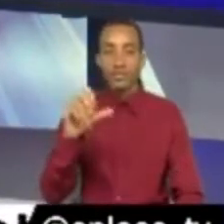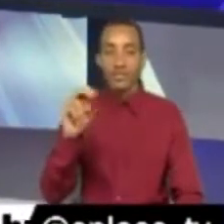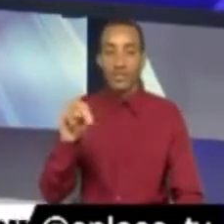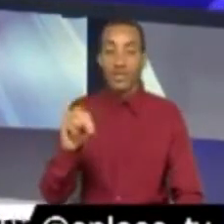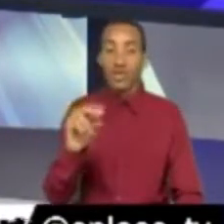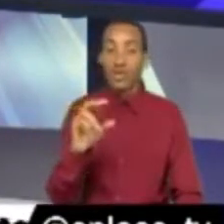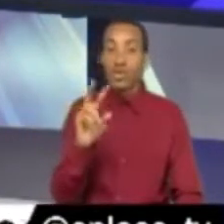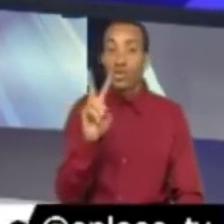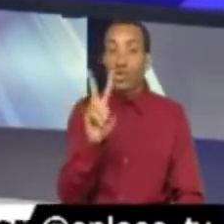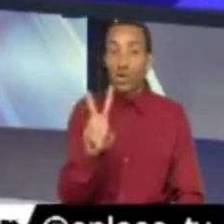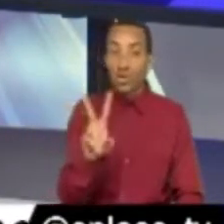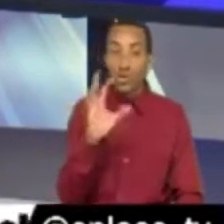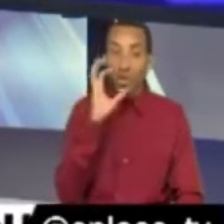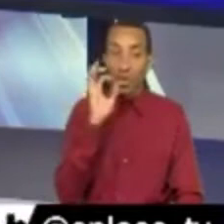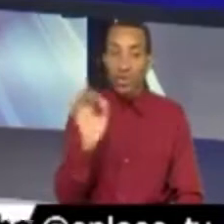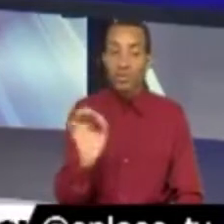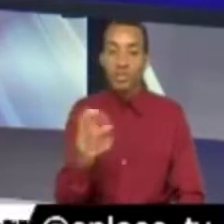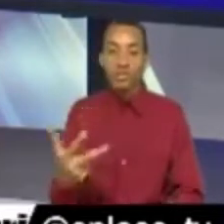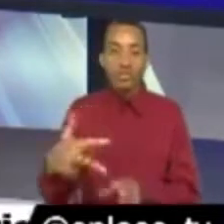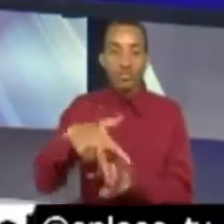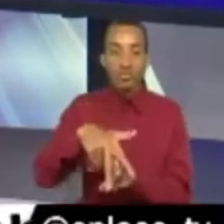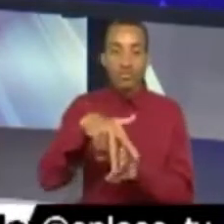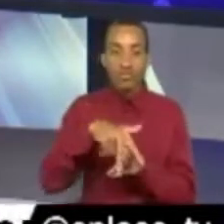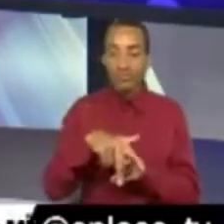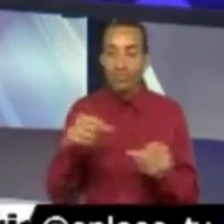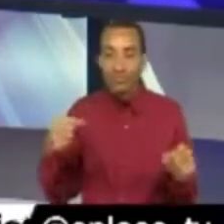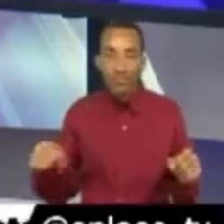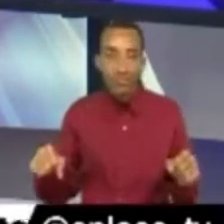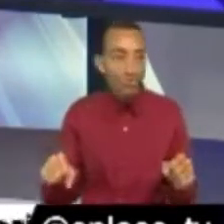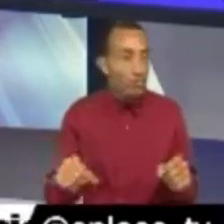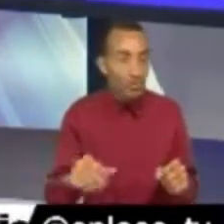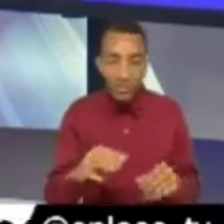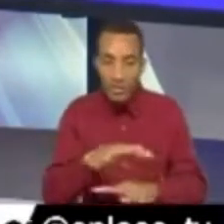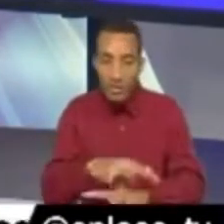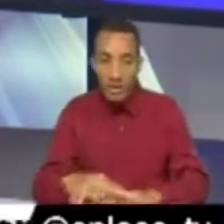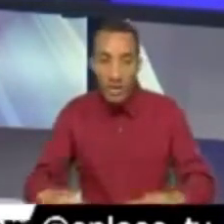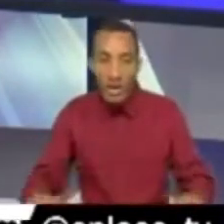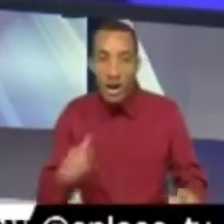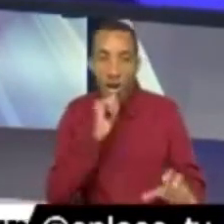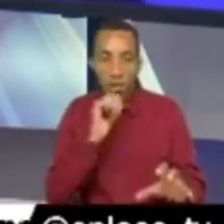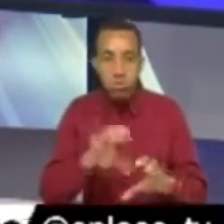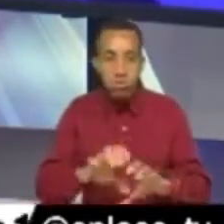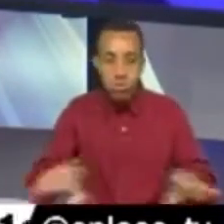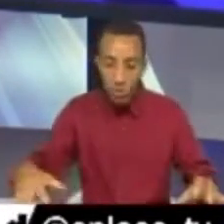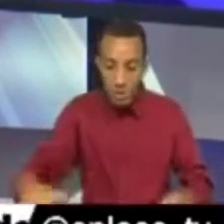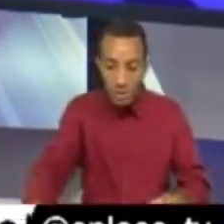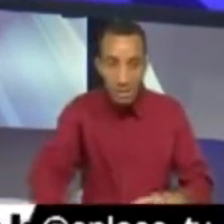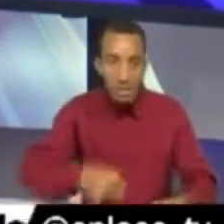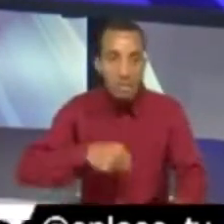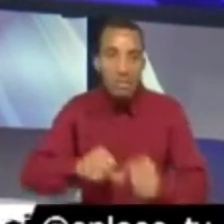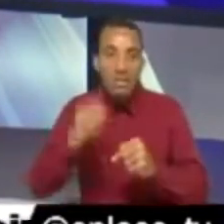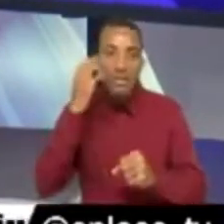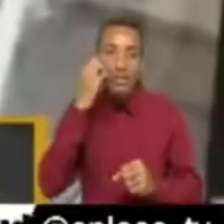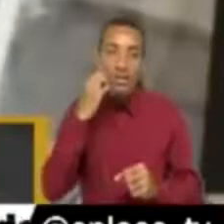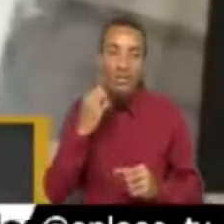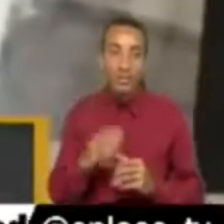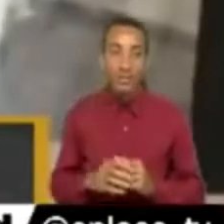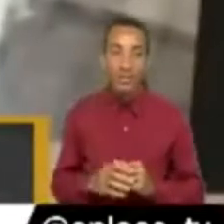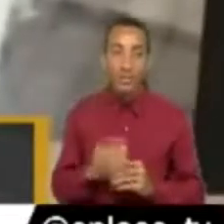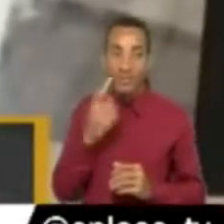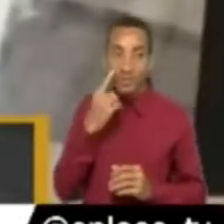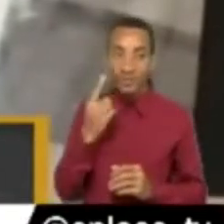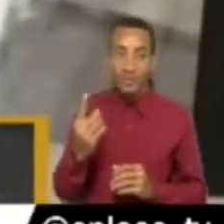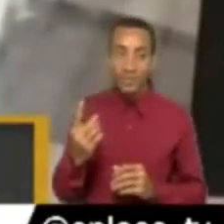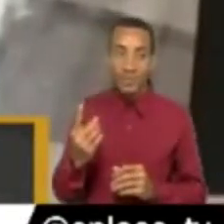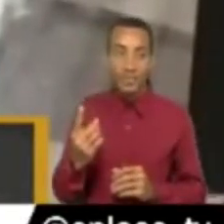se movilizan en una motocicleta se roban parte del alcantarillado de este sector de la Comuna 2 de Barranca Bermeja. En registro de video